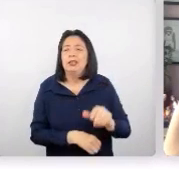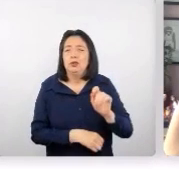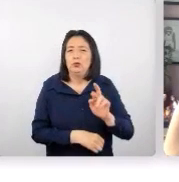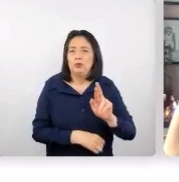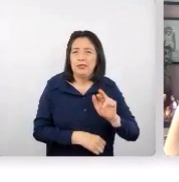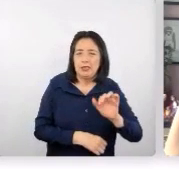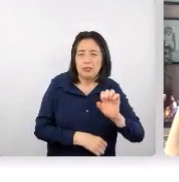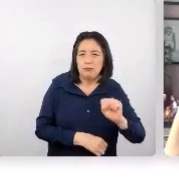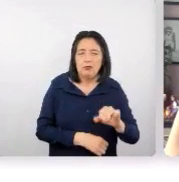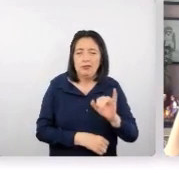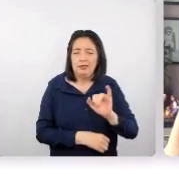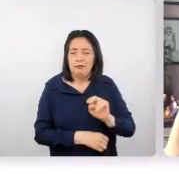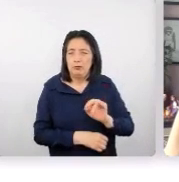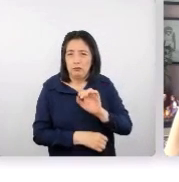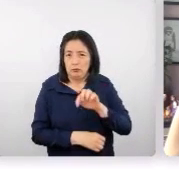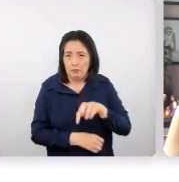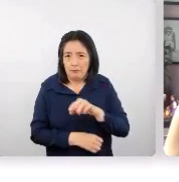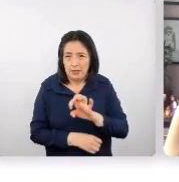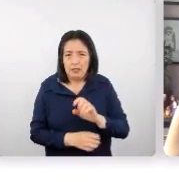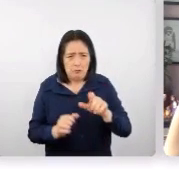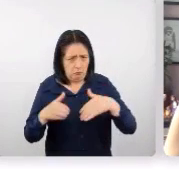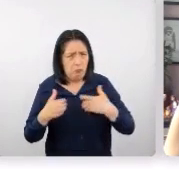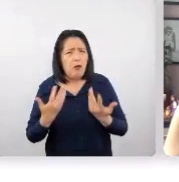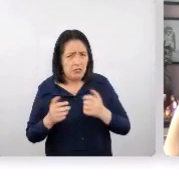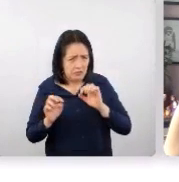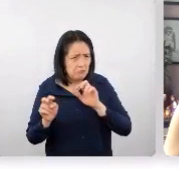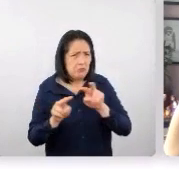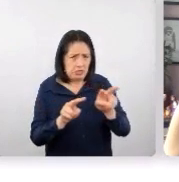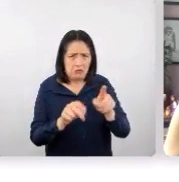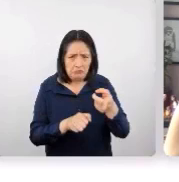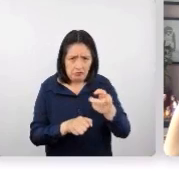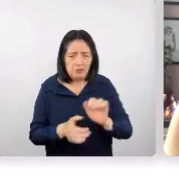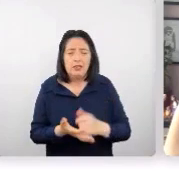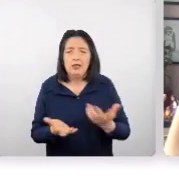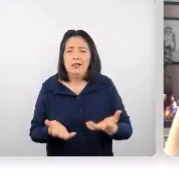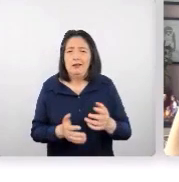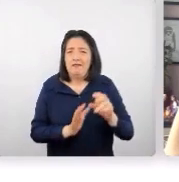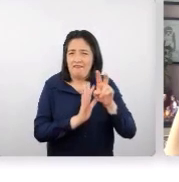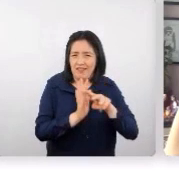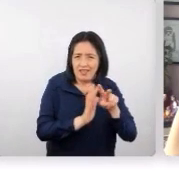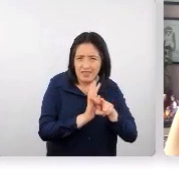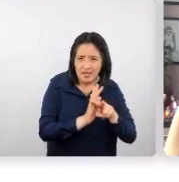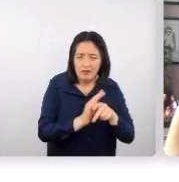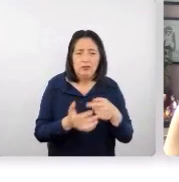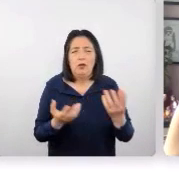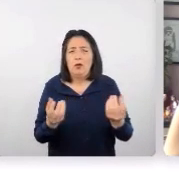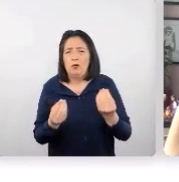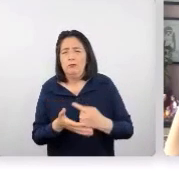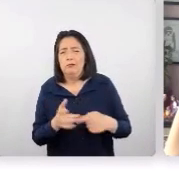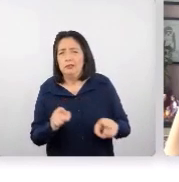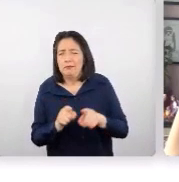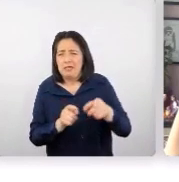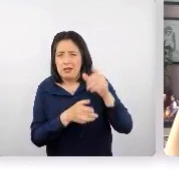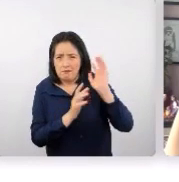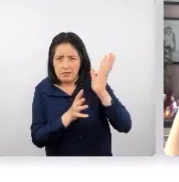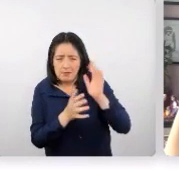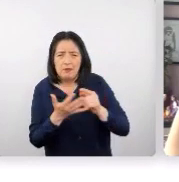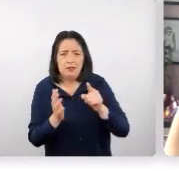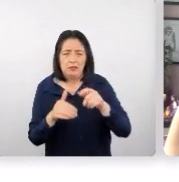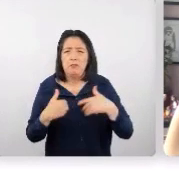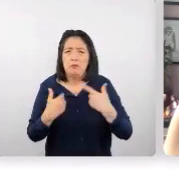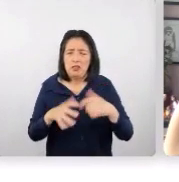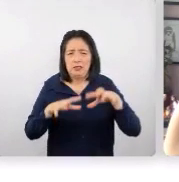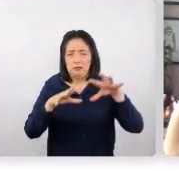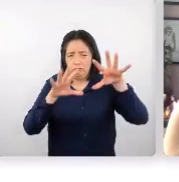y pueden acceder a esa información para poder visualizar tanto los videos, así como las presentaciones para que se las puedan